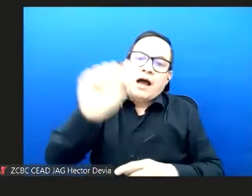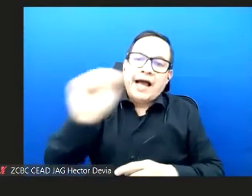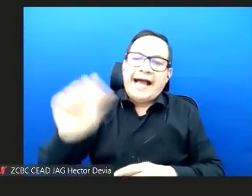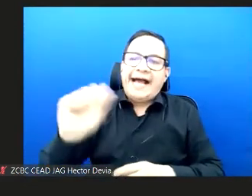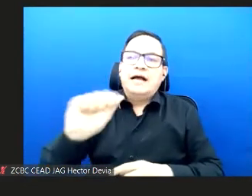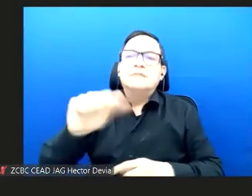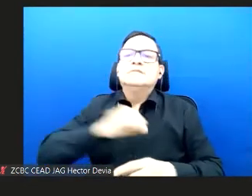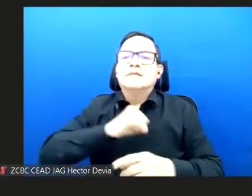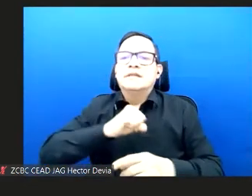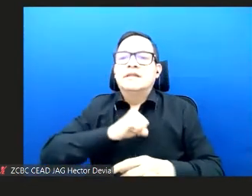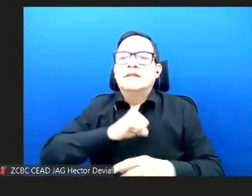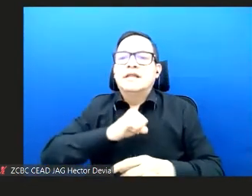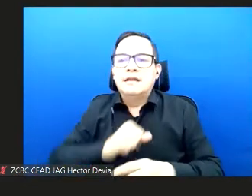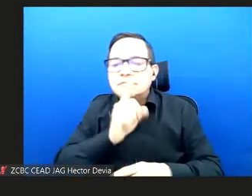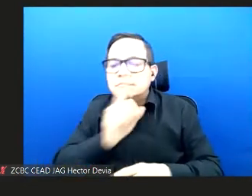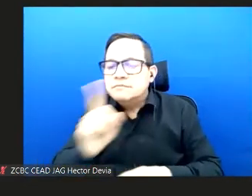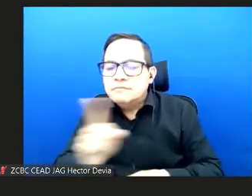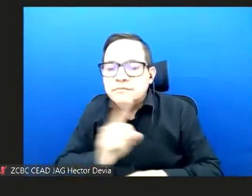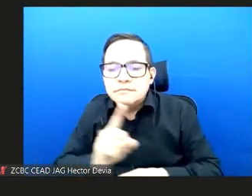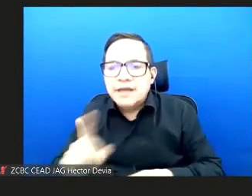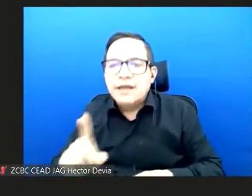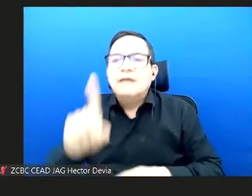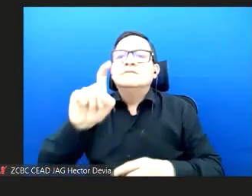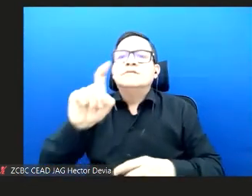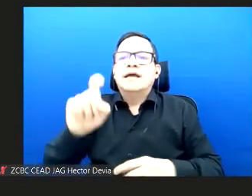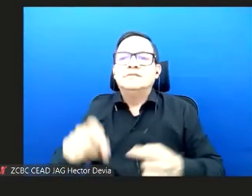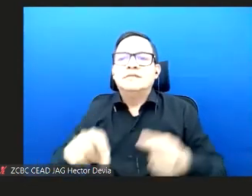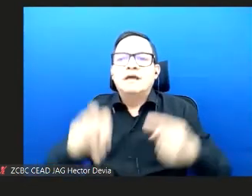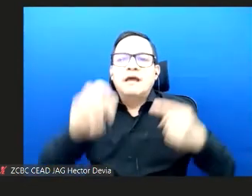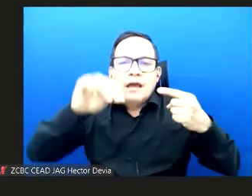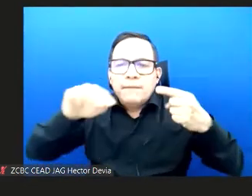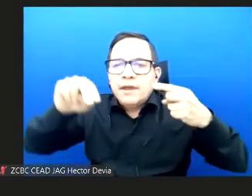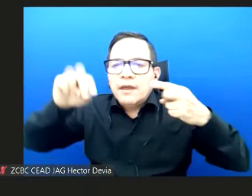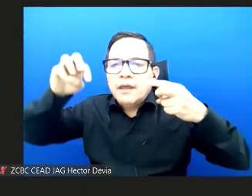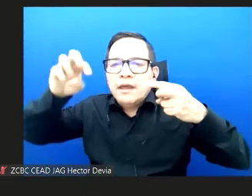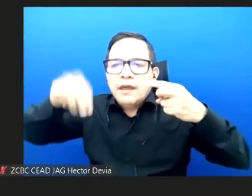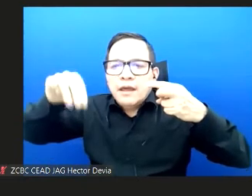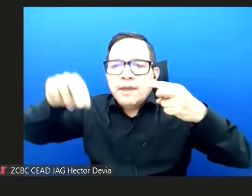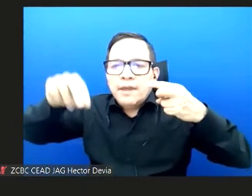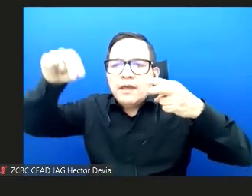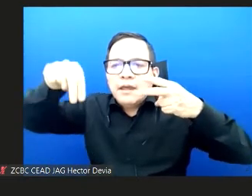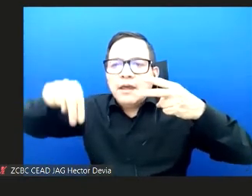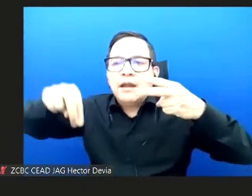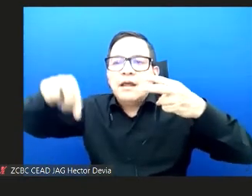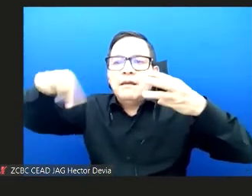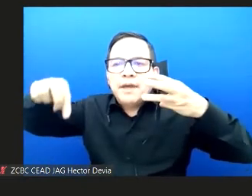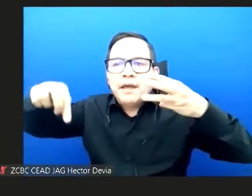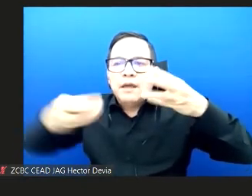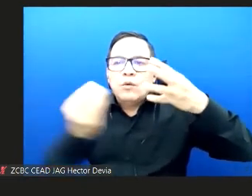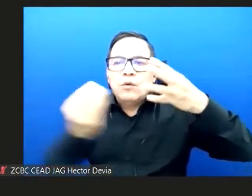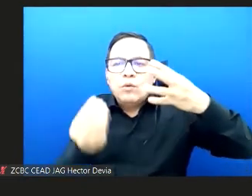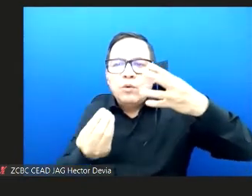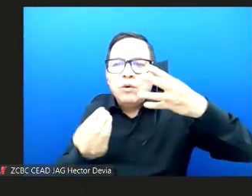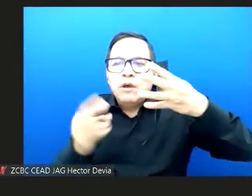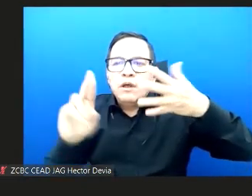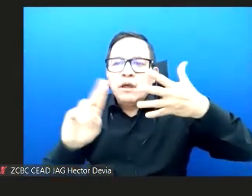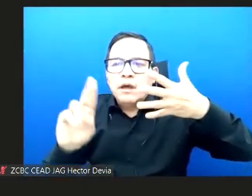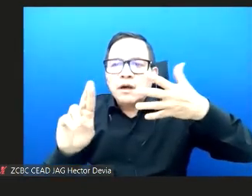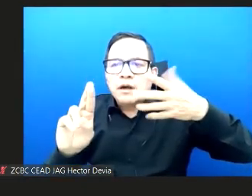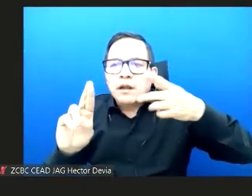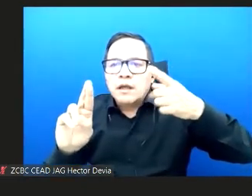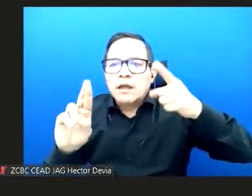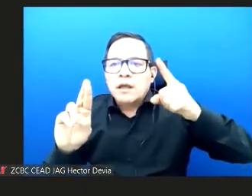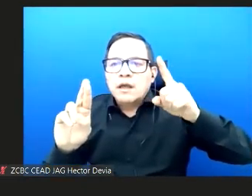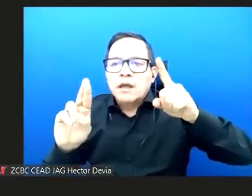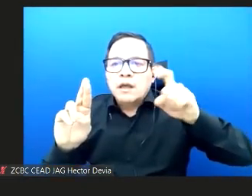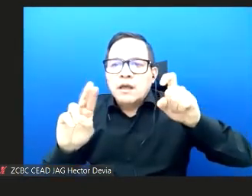tiene 6 elementos. Si contamos el número de letras que tiene, pues son 6 elementos. Entonces lo